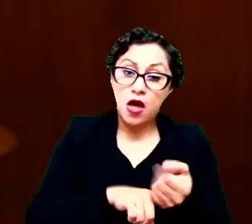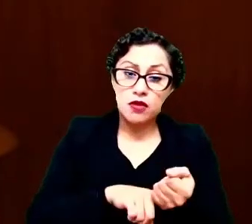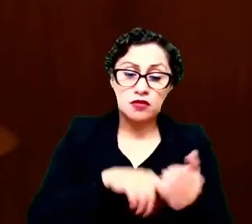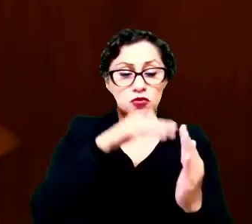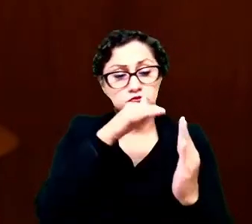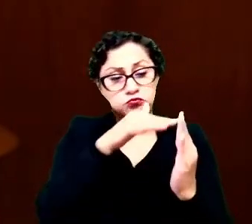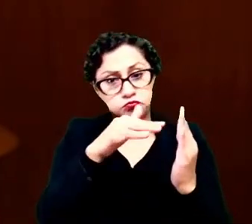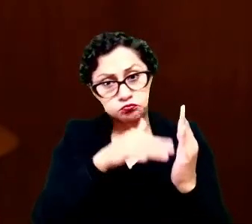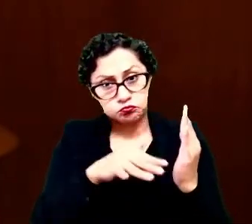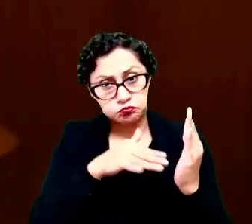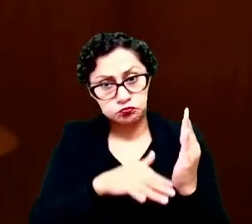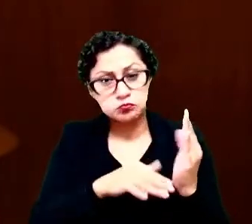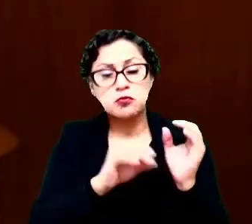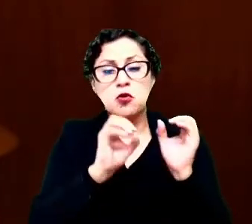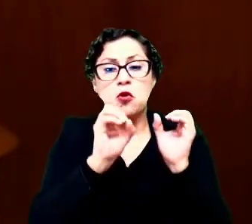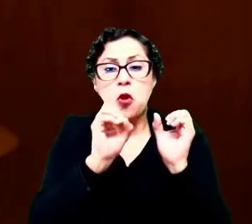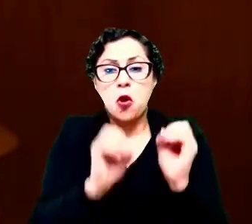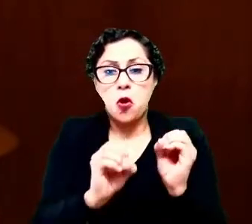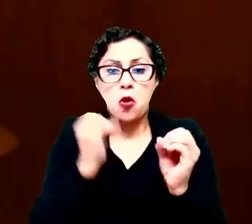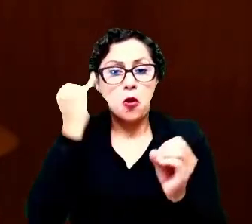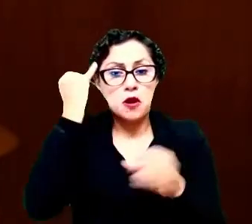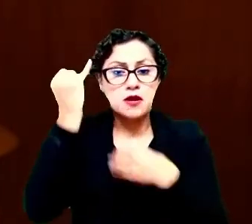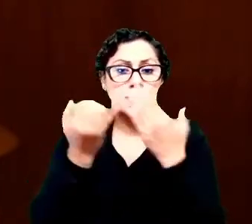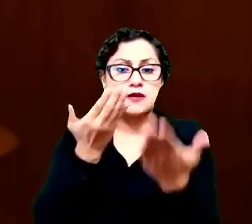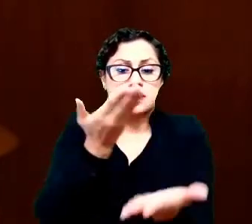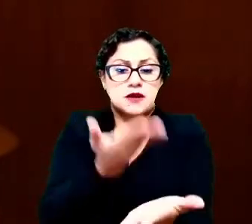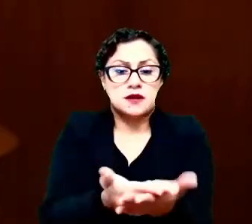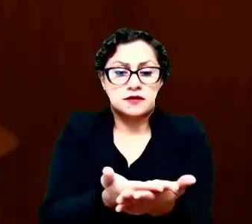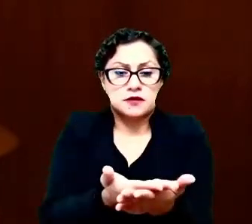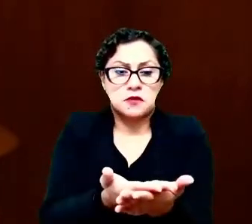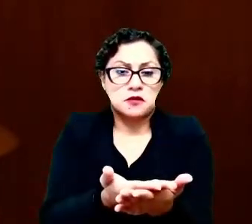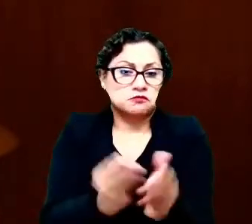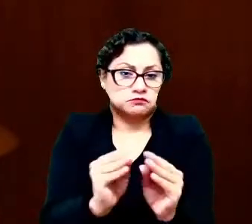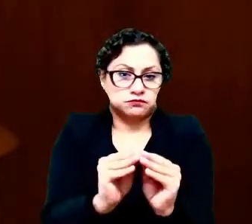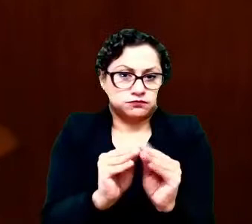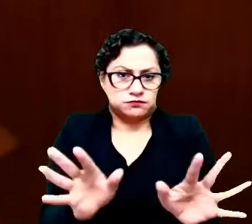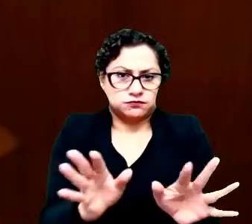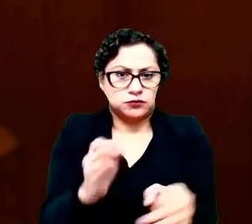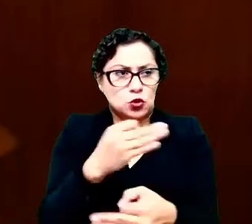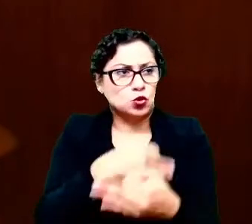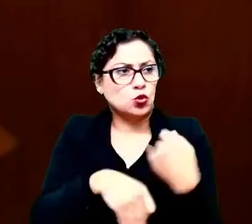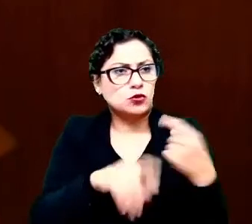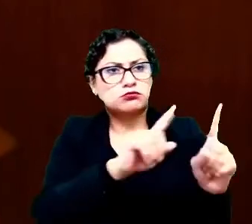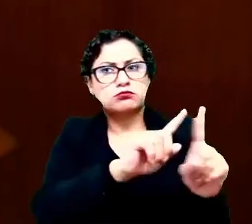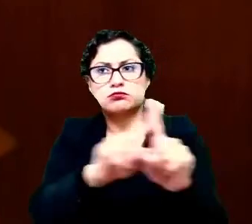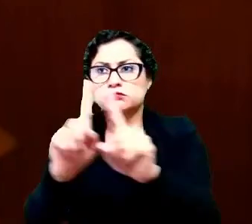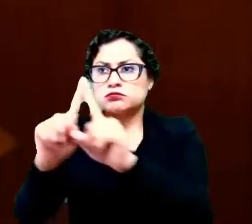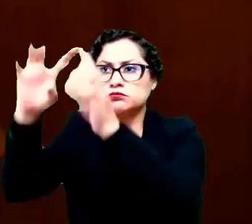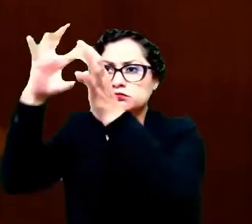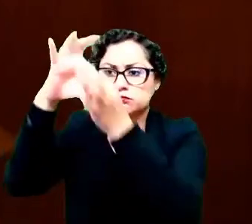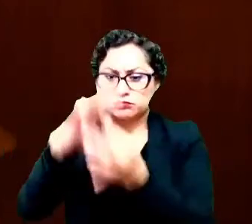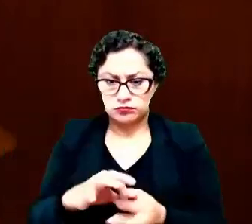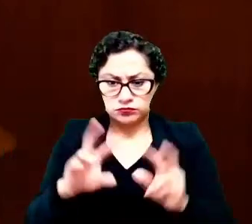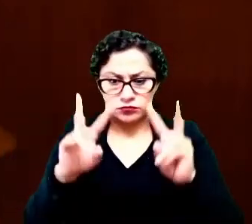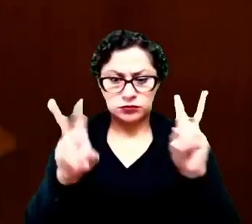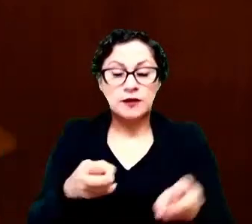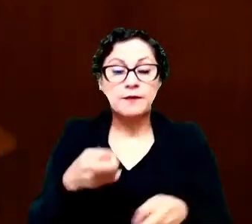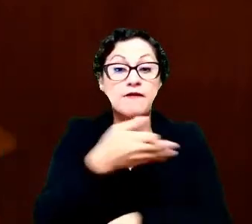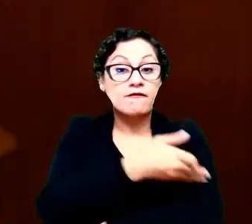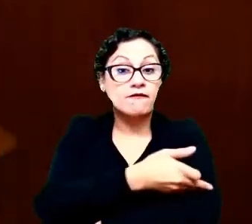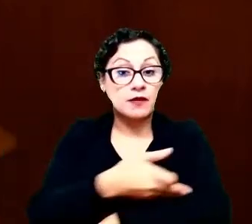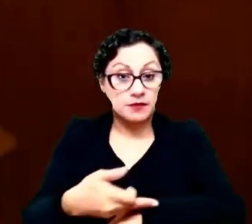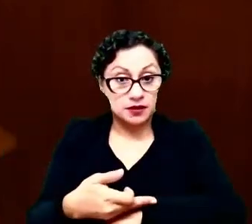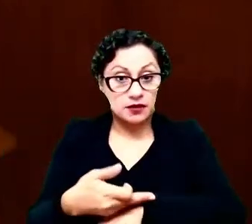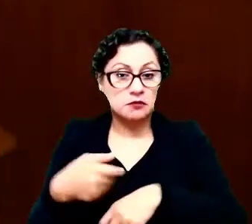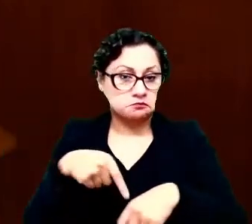las iniciativas que se dan que no tenga algo que ver con la familia y este es el caso solamente